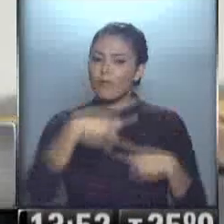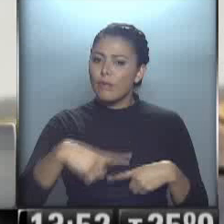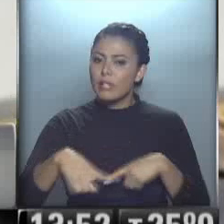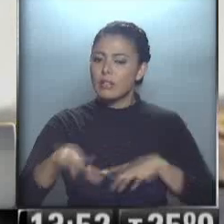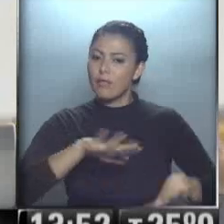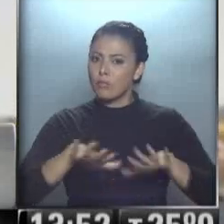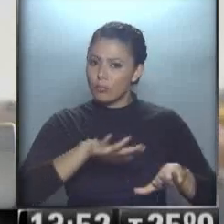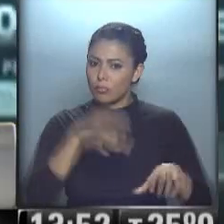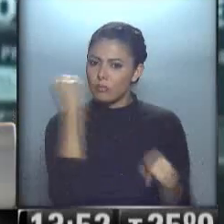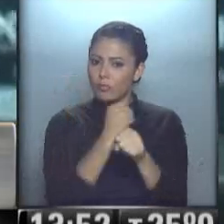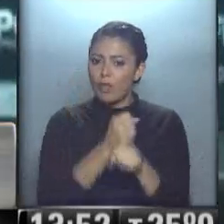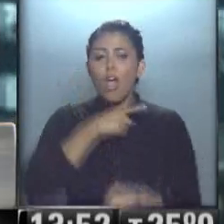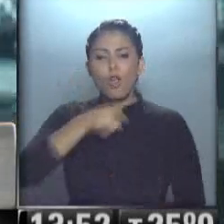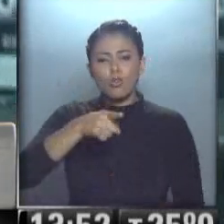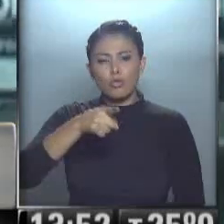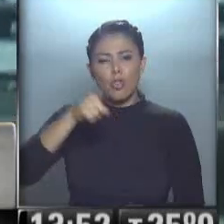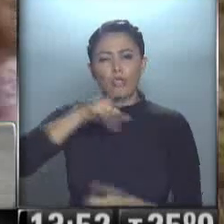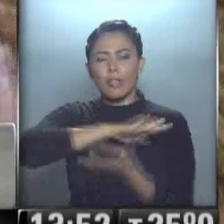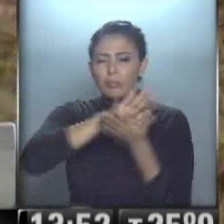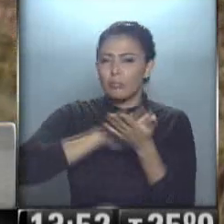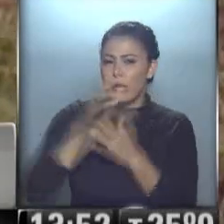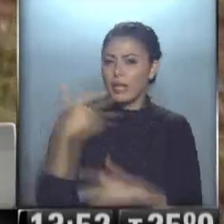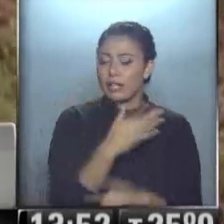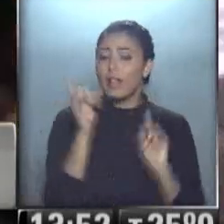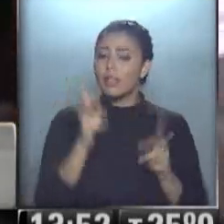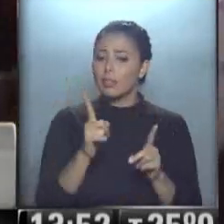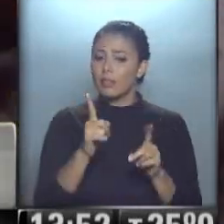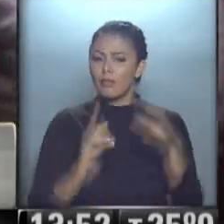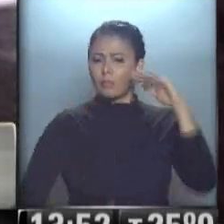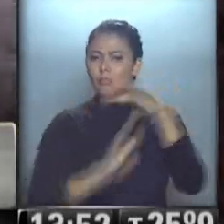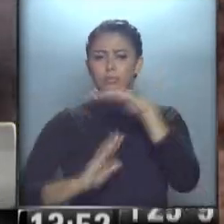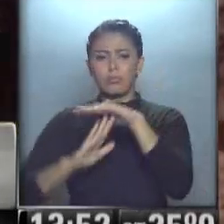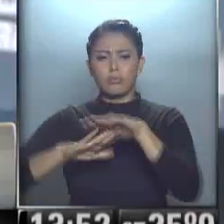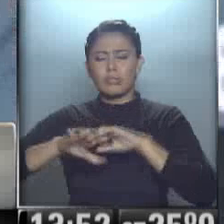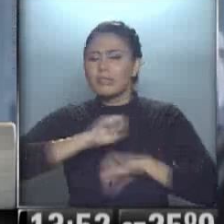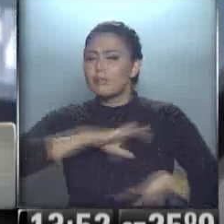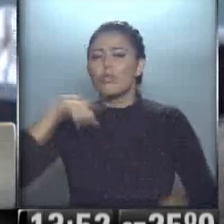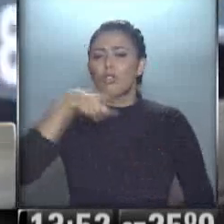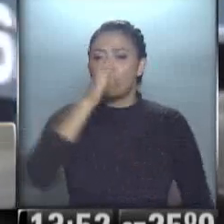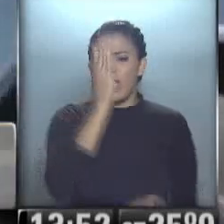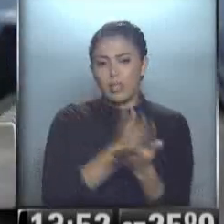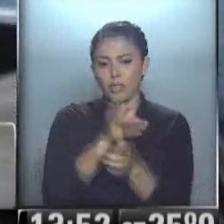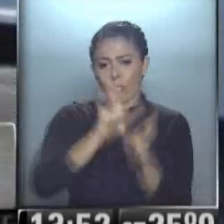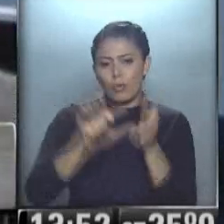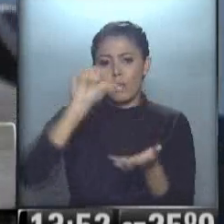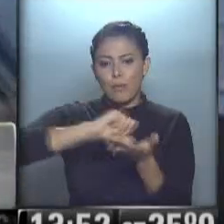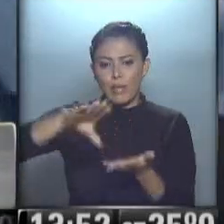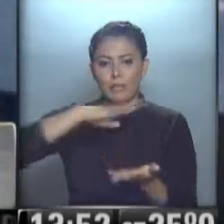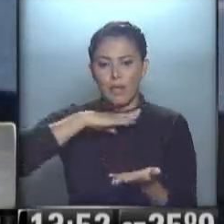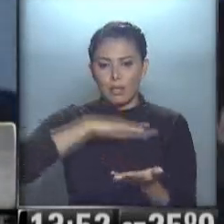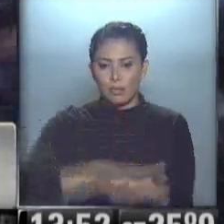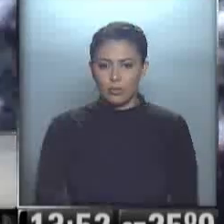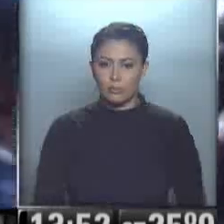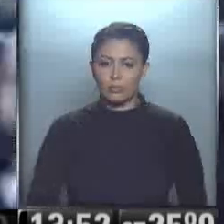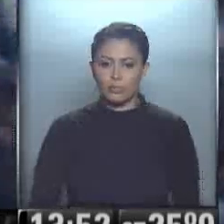acciones para combatir la impunidad generalizada y el persistente patrón de graves violaciones a los derechos humanos en México.